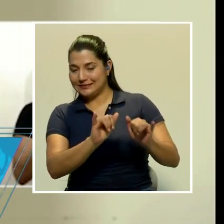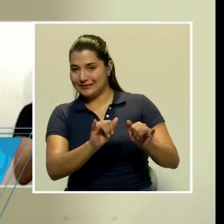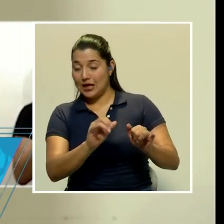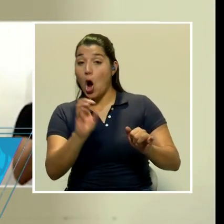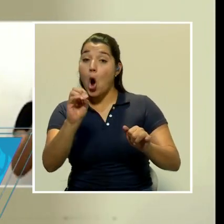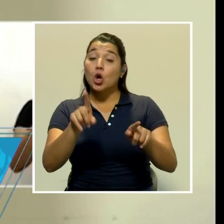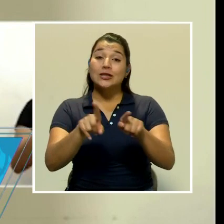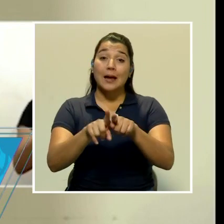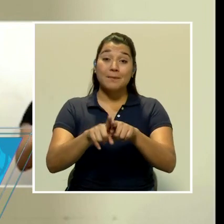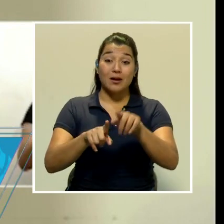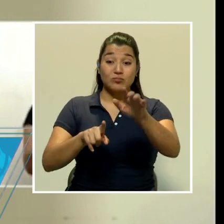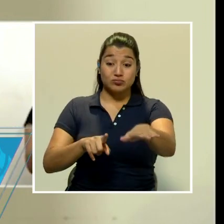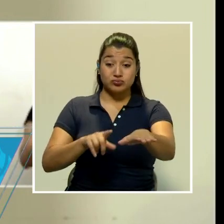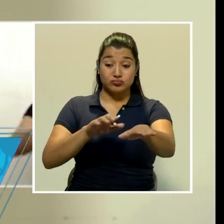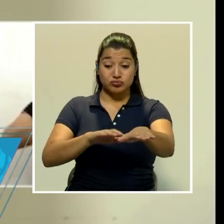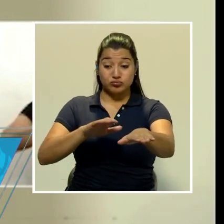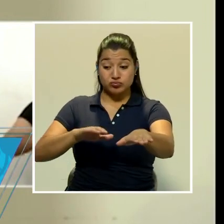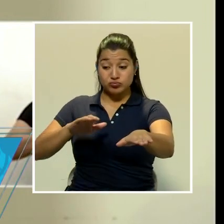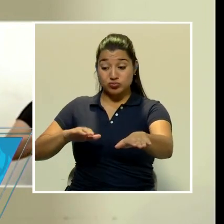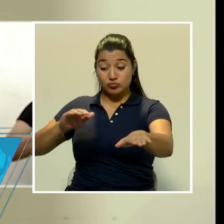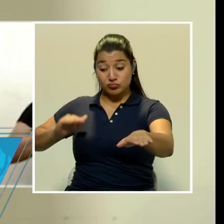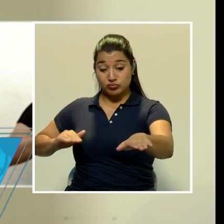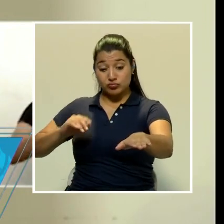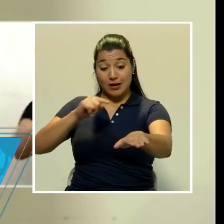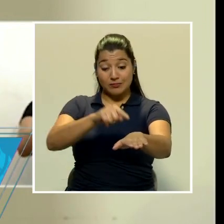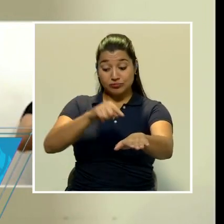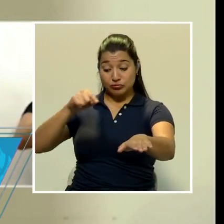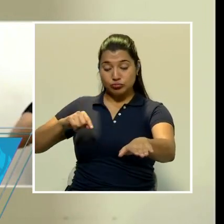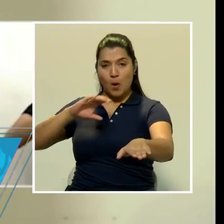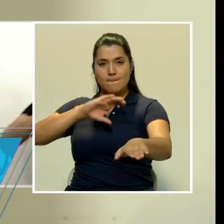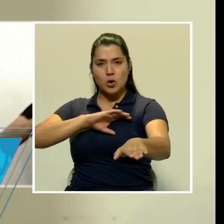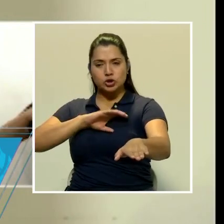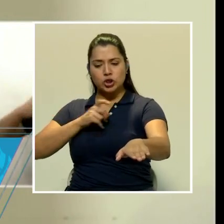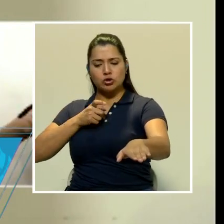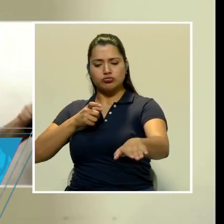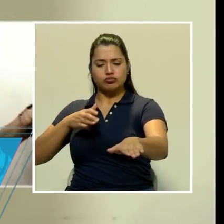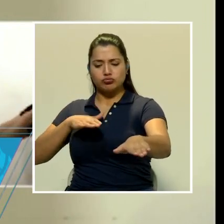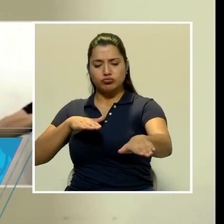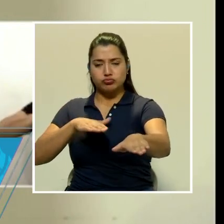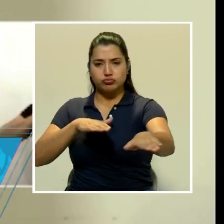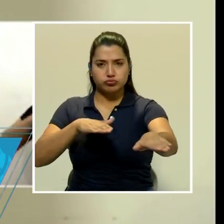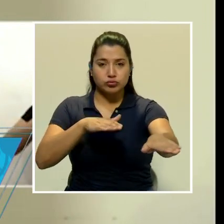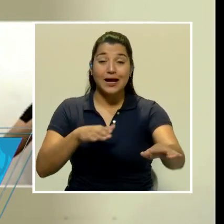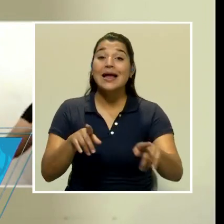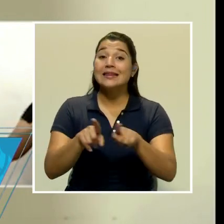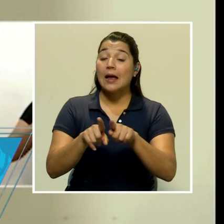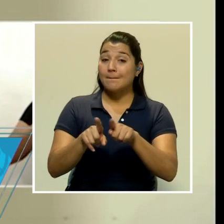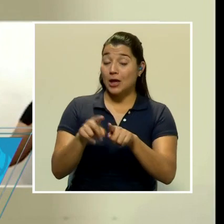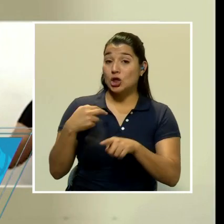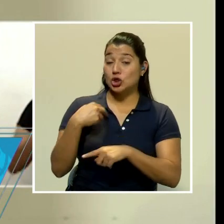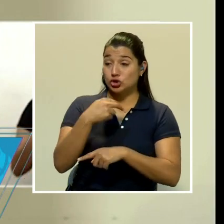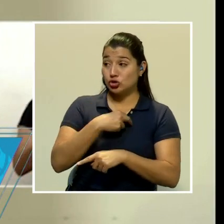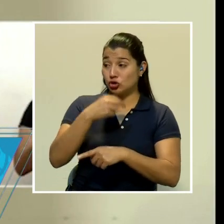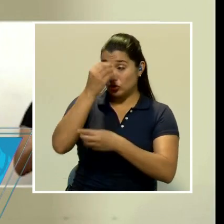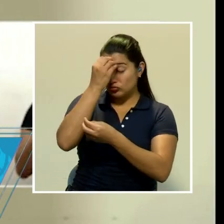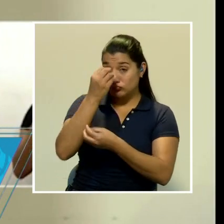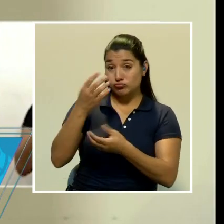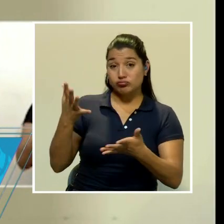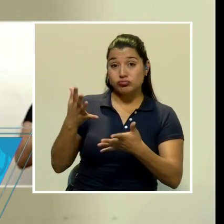con escolta. También hay furgones esperando para realizar los convoys que se anuncian, que serán